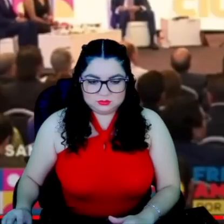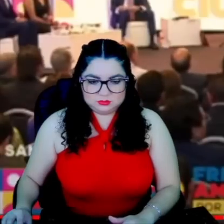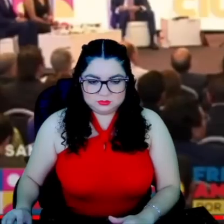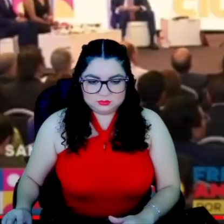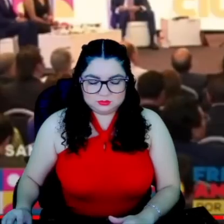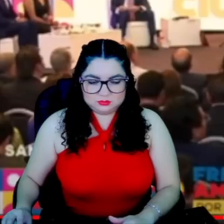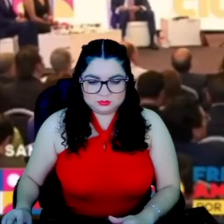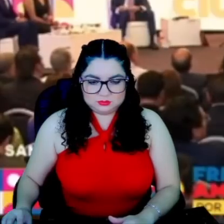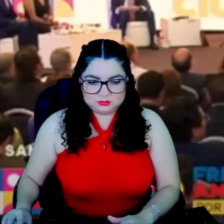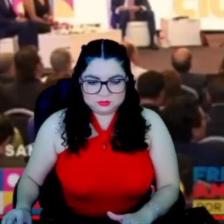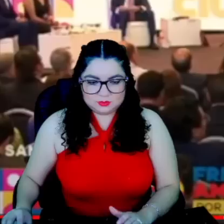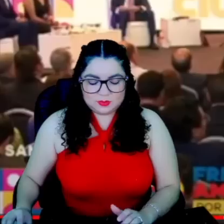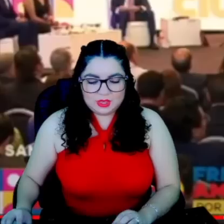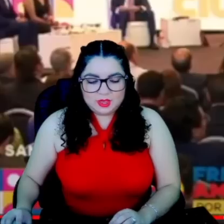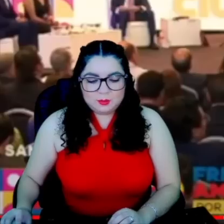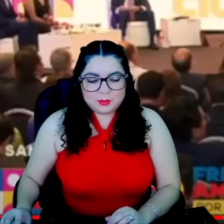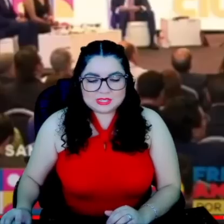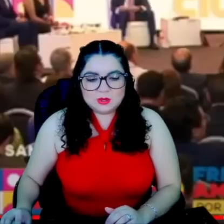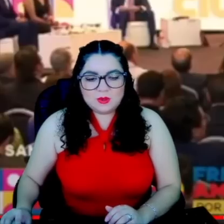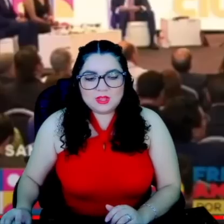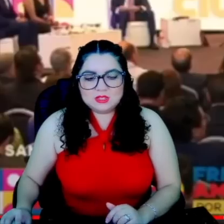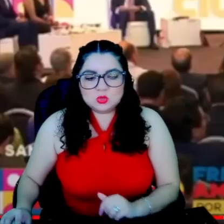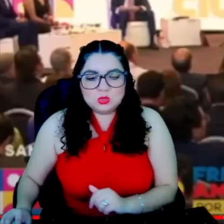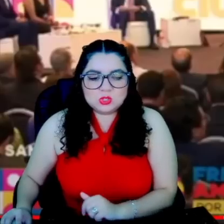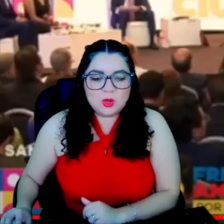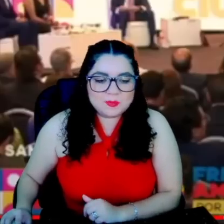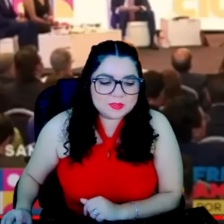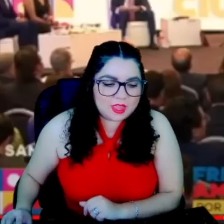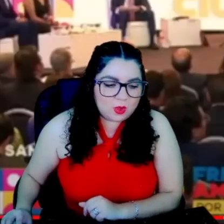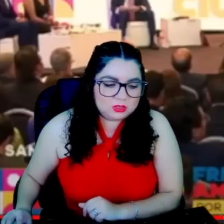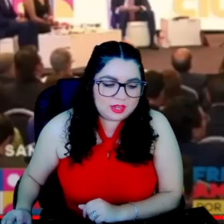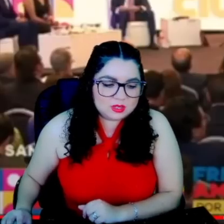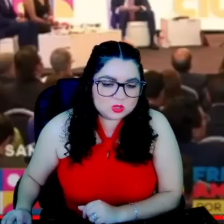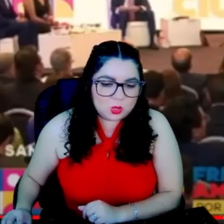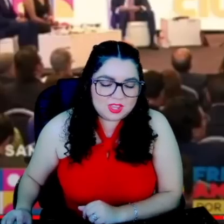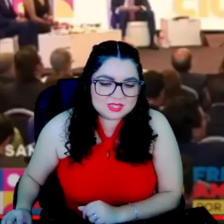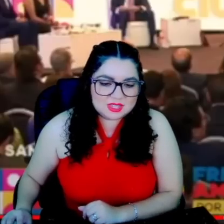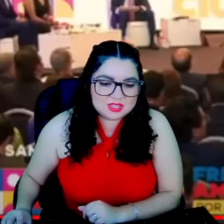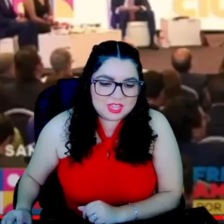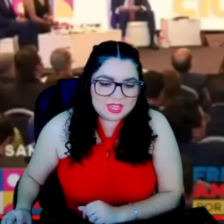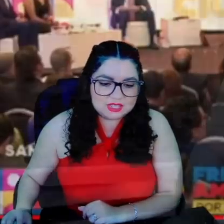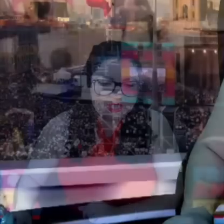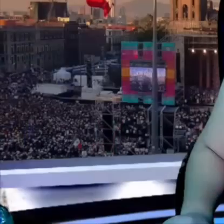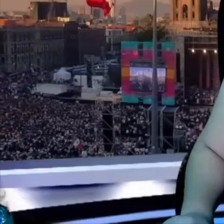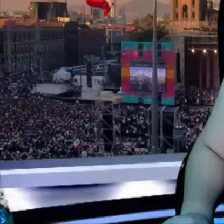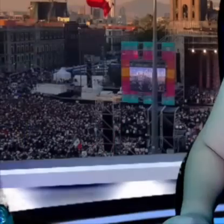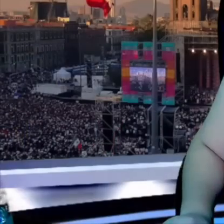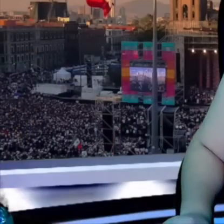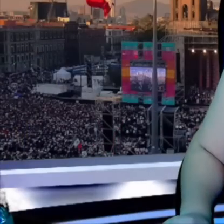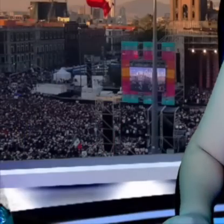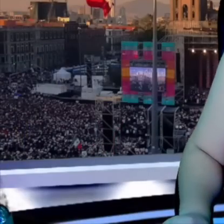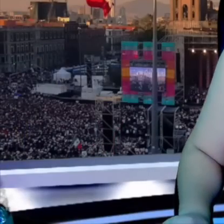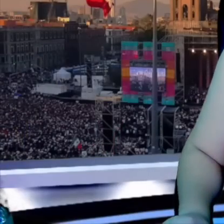a todas y a todos. Bueno, pues en medio del discurso de contradicciones de Santiago